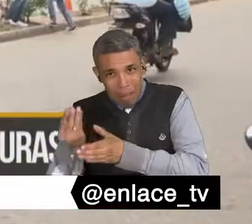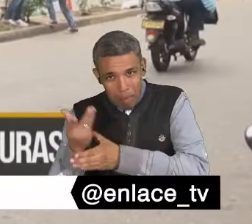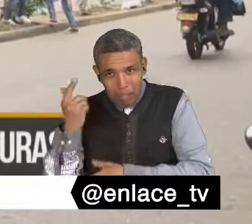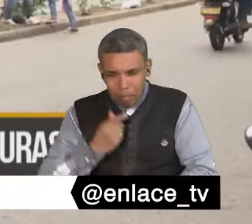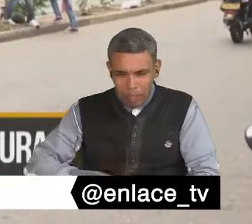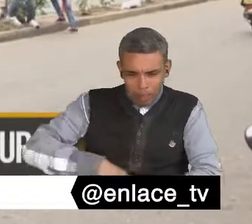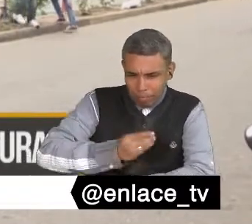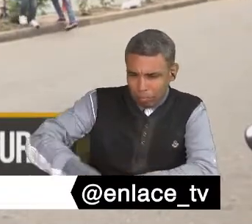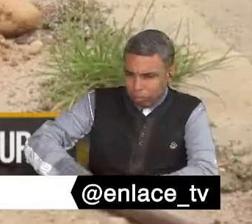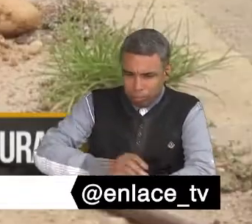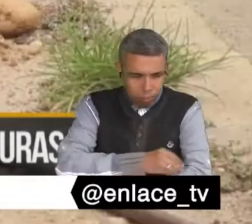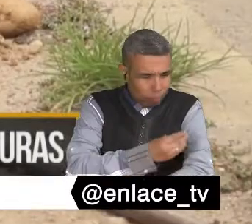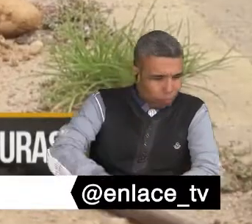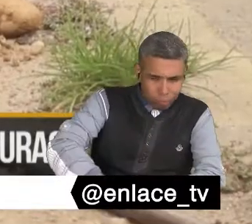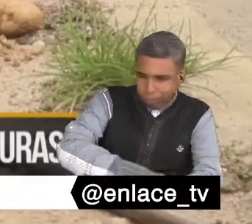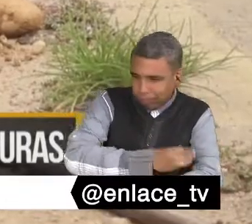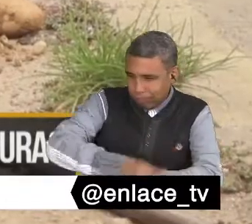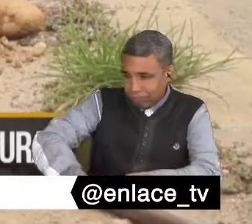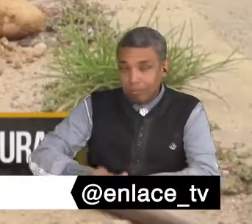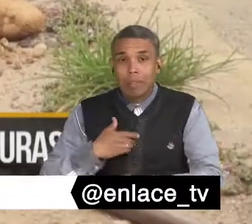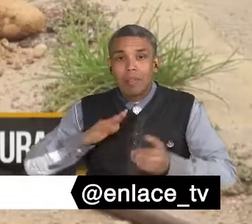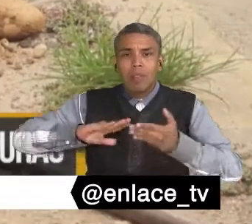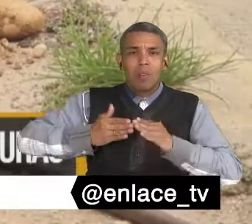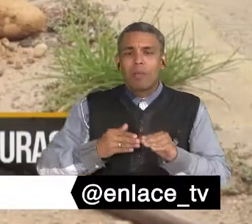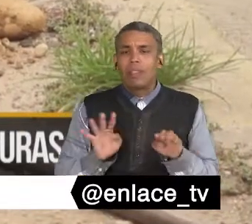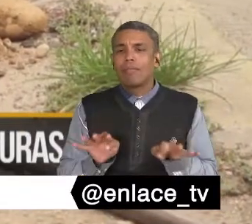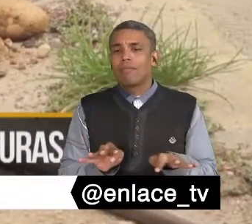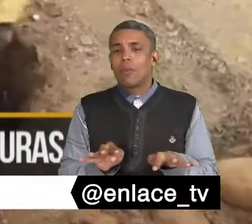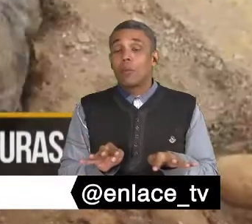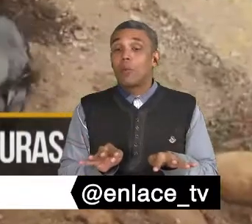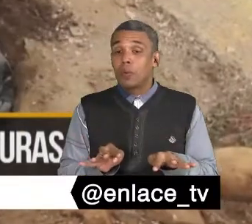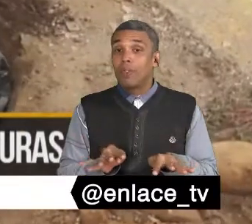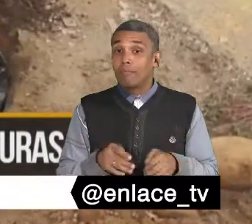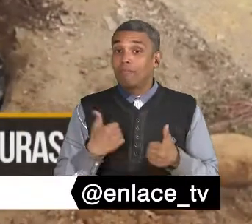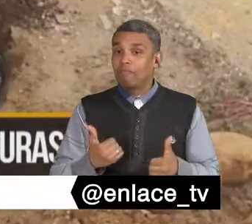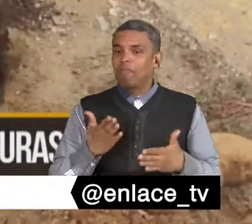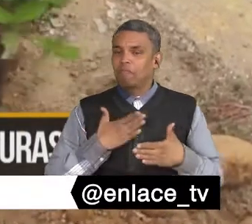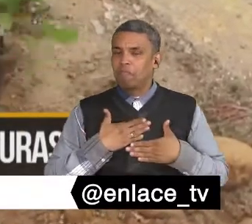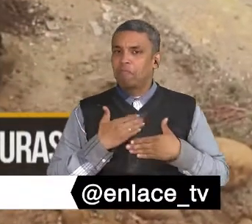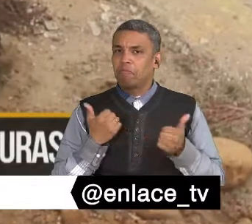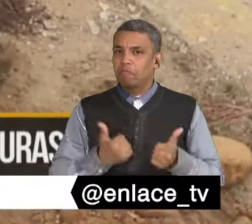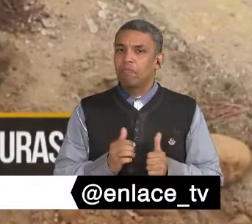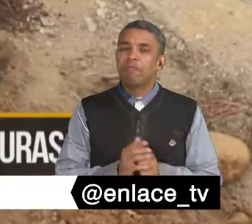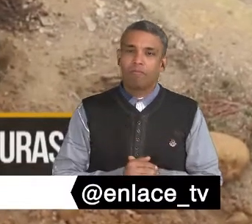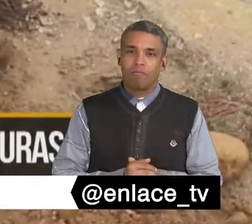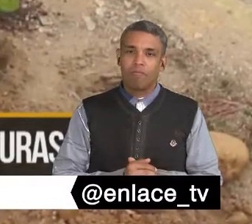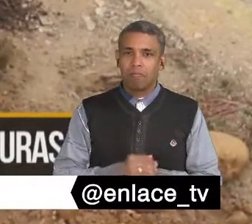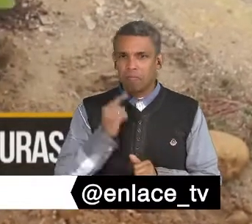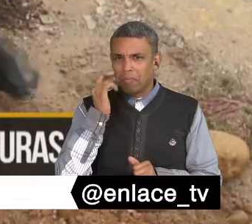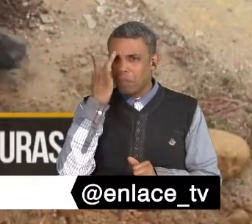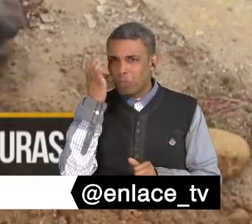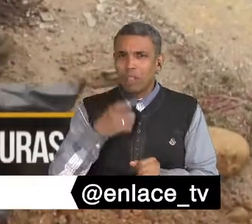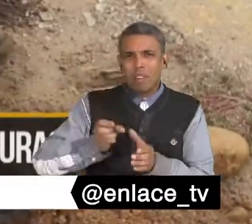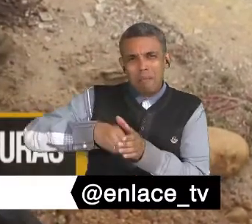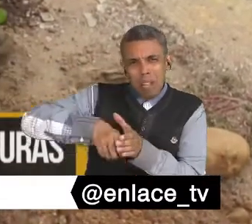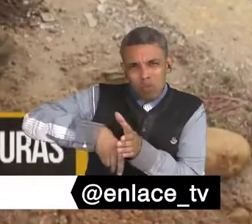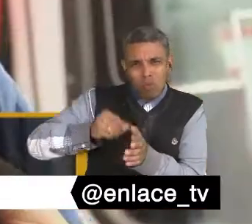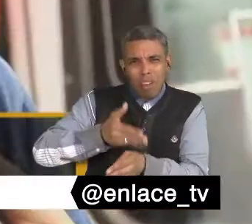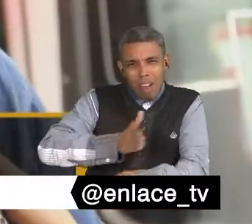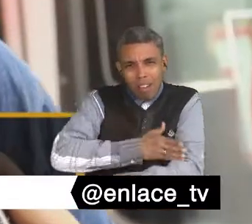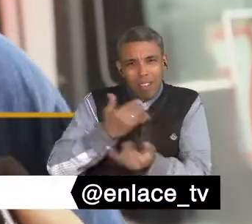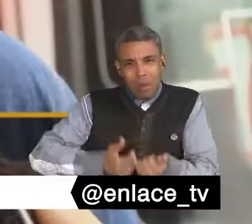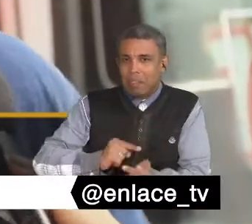fueron los más conformes con la campaña de embellecimiento, pues como estas, ya se han recuperado otros sitios críticos por el depósito de basuras en la